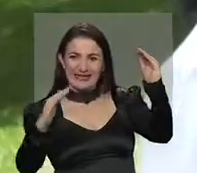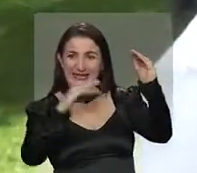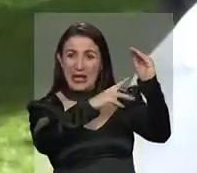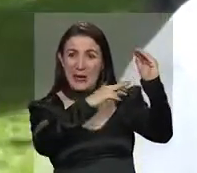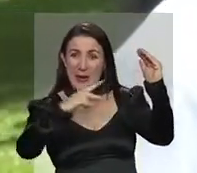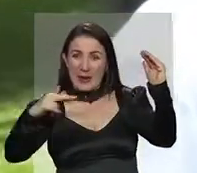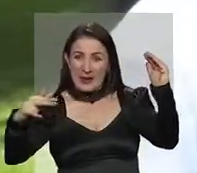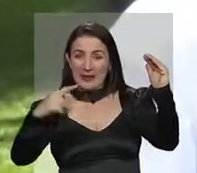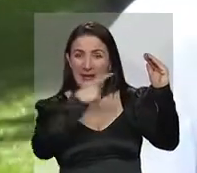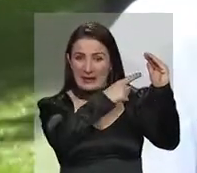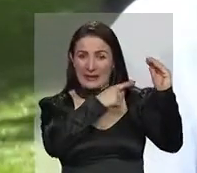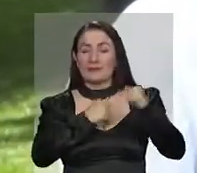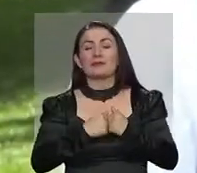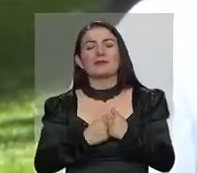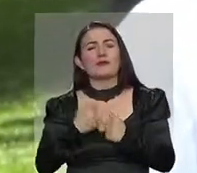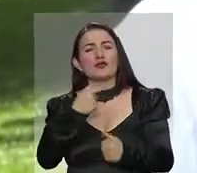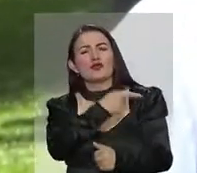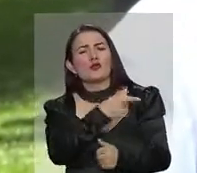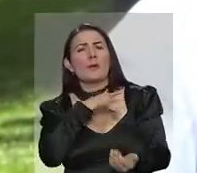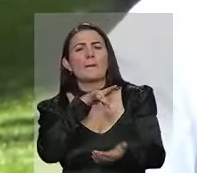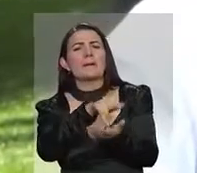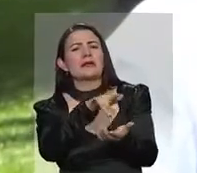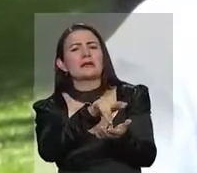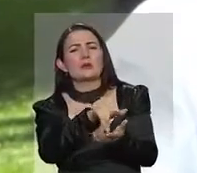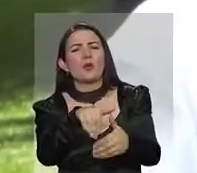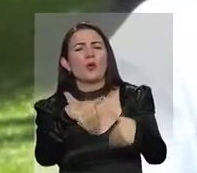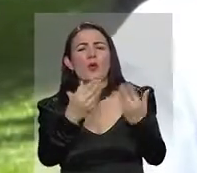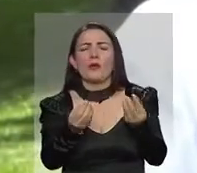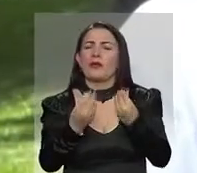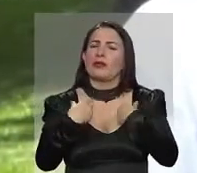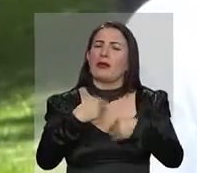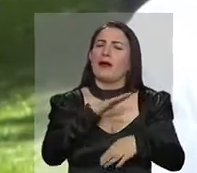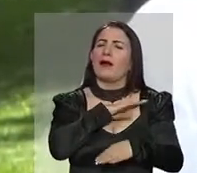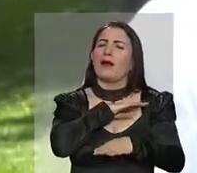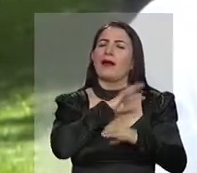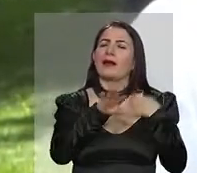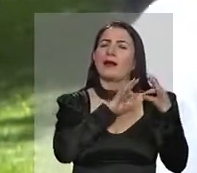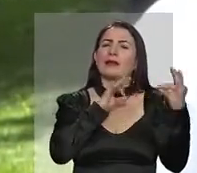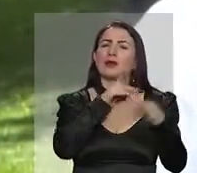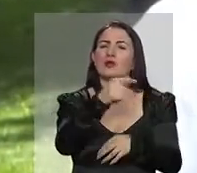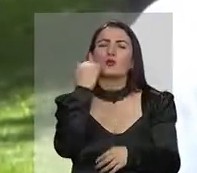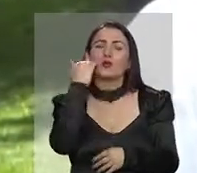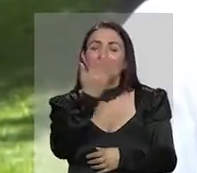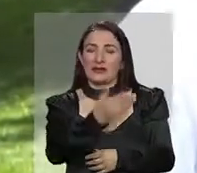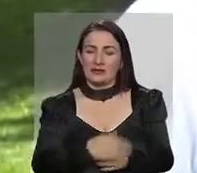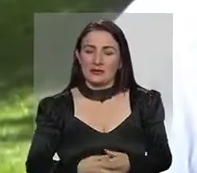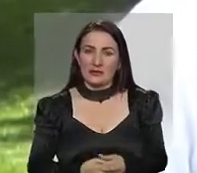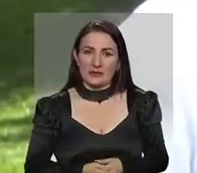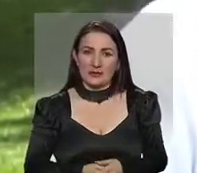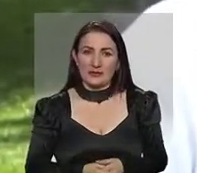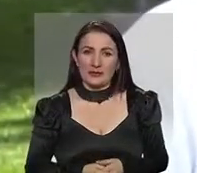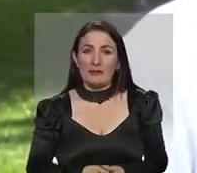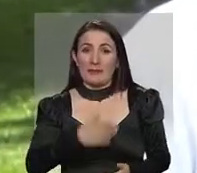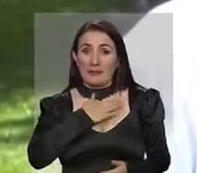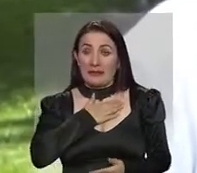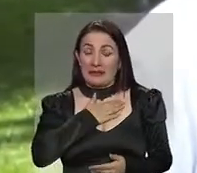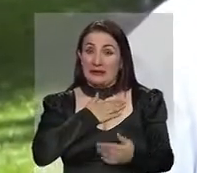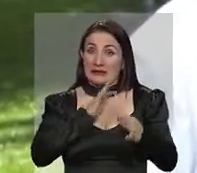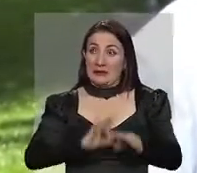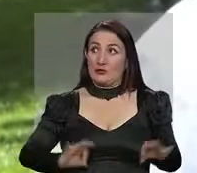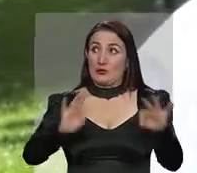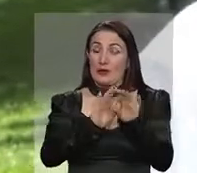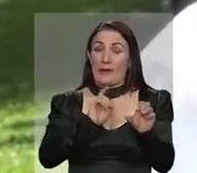¿Para ti qué significa participar en este programa que ha hecho la alcaldía específicamente para mujeres? Para mí